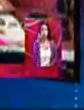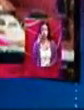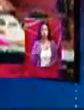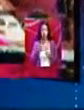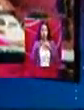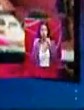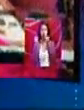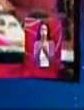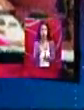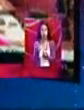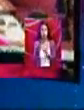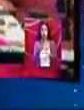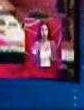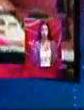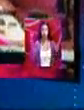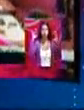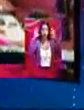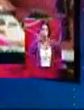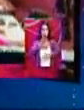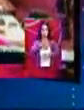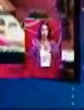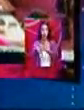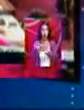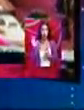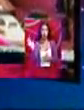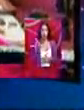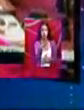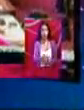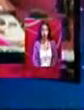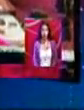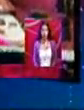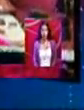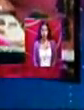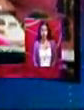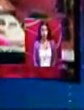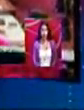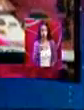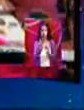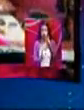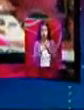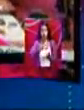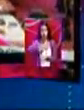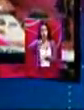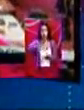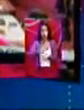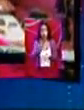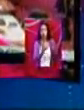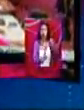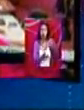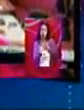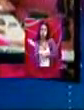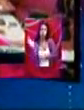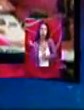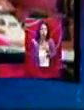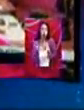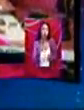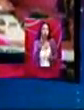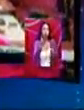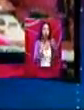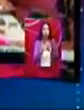congresistas van a asistir toditos. Y no es así, algunos van a firmar, se retiran, otros aparecen a última